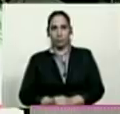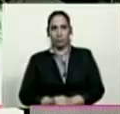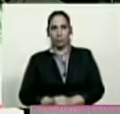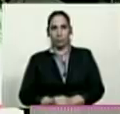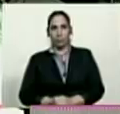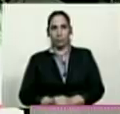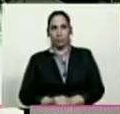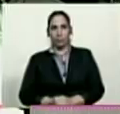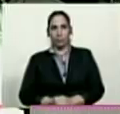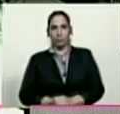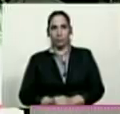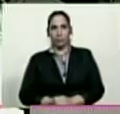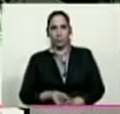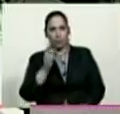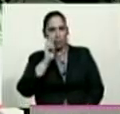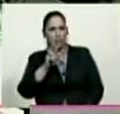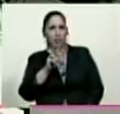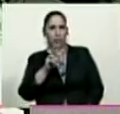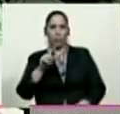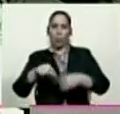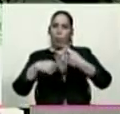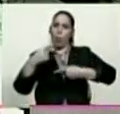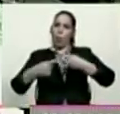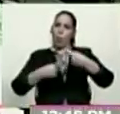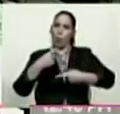Ya lo he dicho en varias oportunidades.